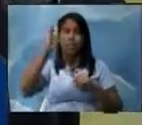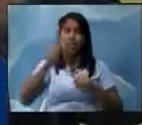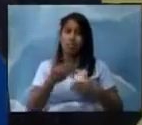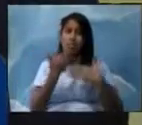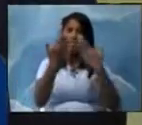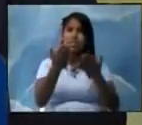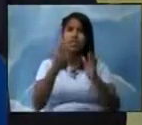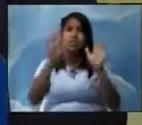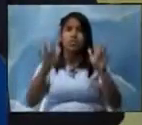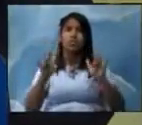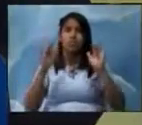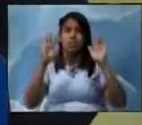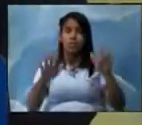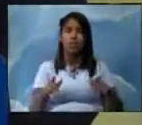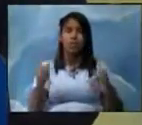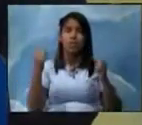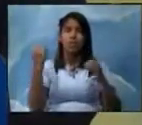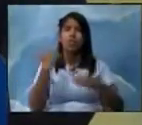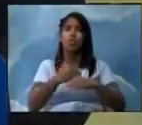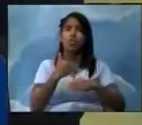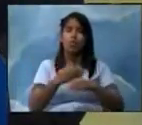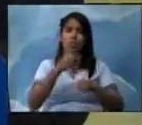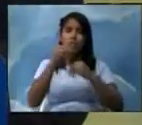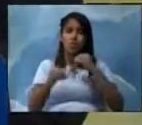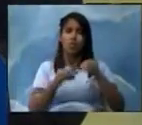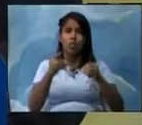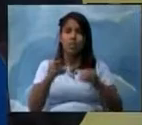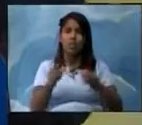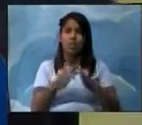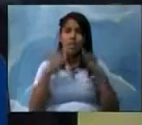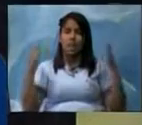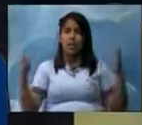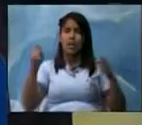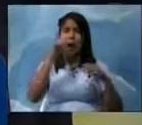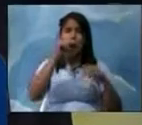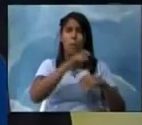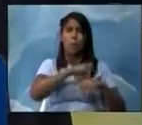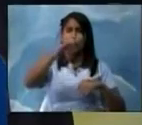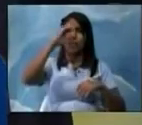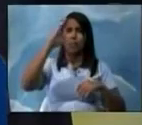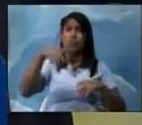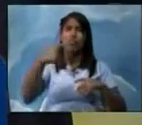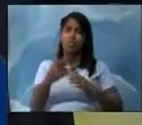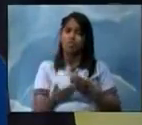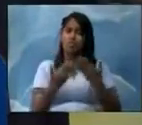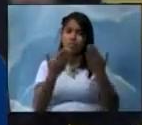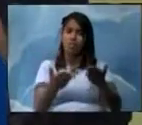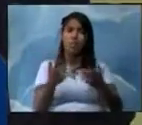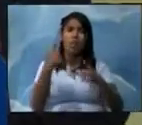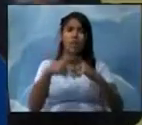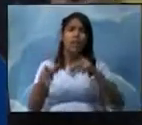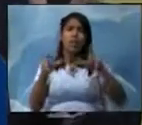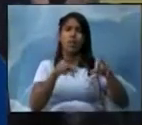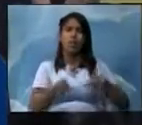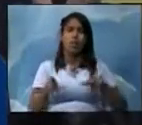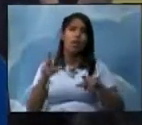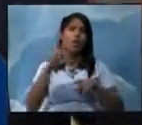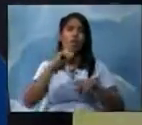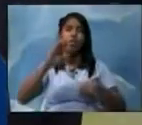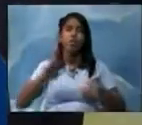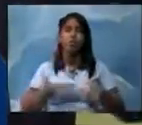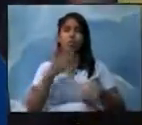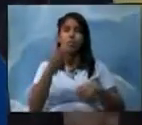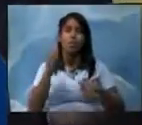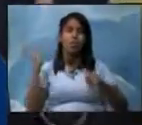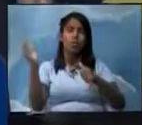extienda su misericordia como lo hizo el gran hombre de Dios cuando intercedió por Sodoma y Gomorra no